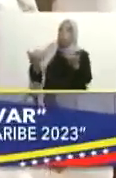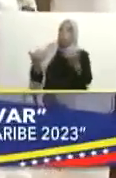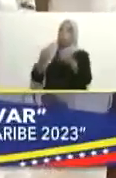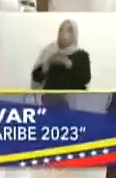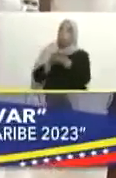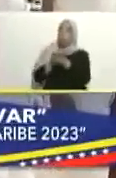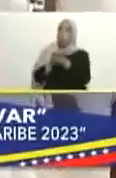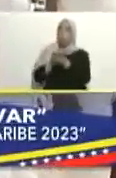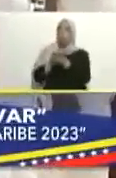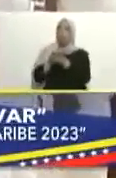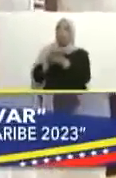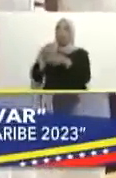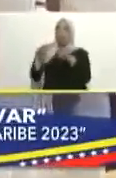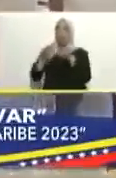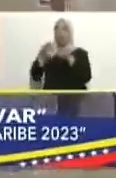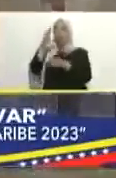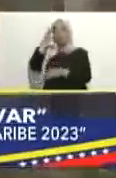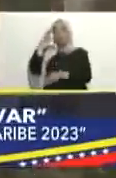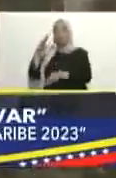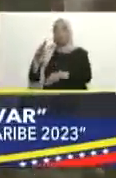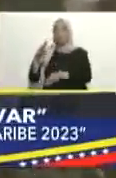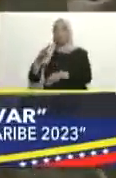compañeros del Estado Mayor Superior,